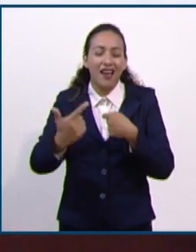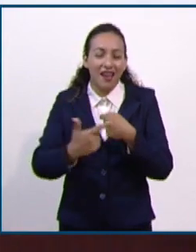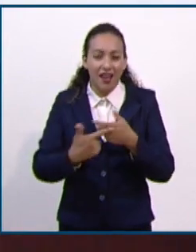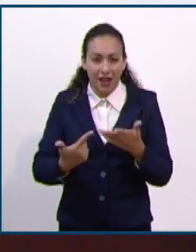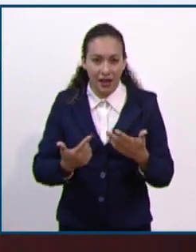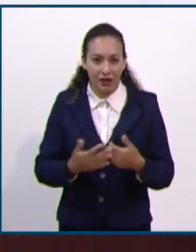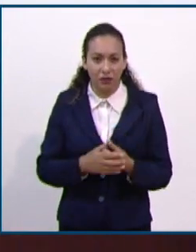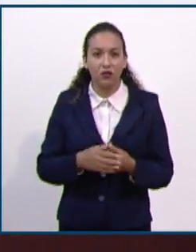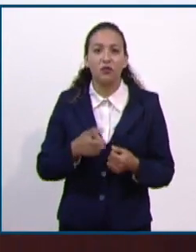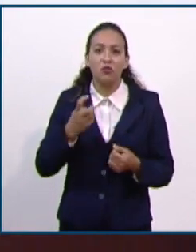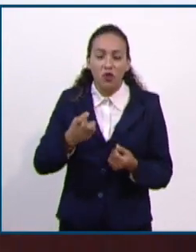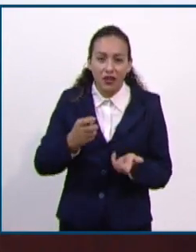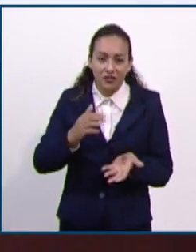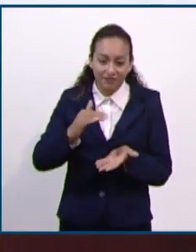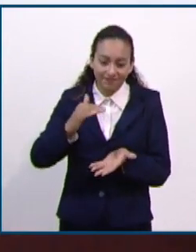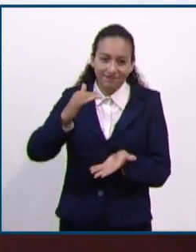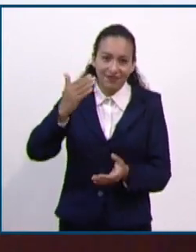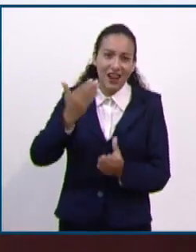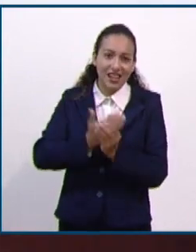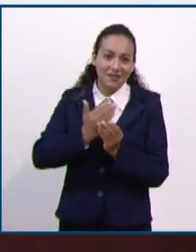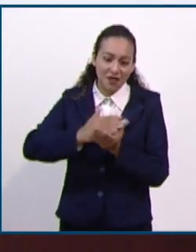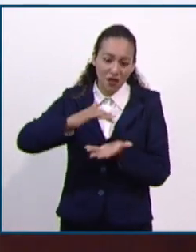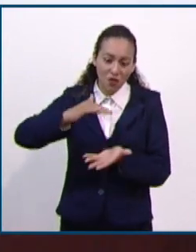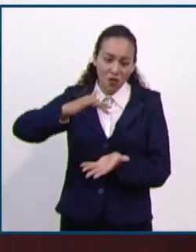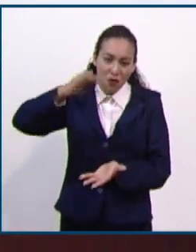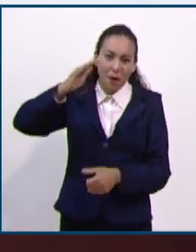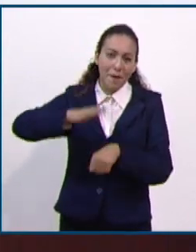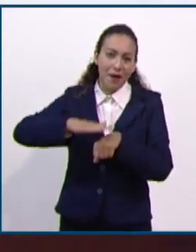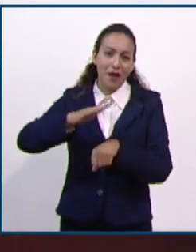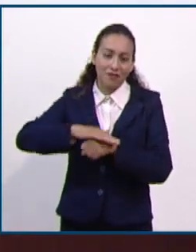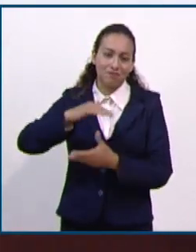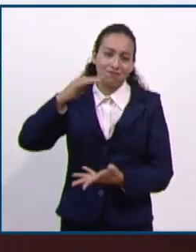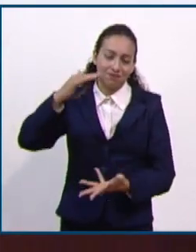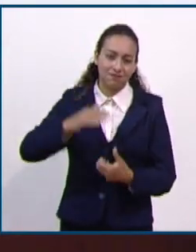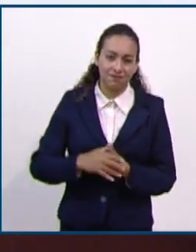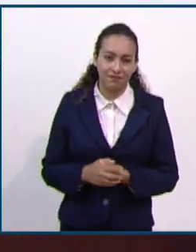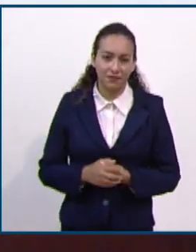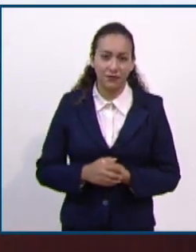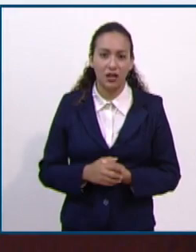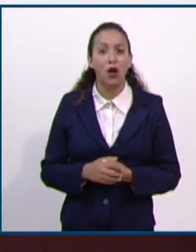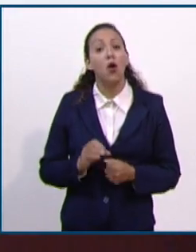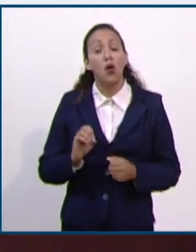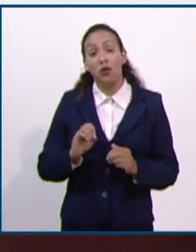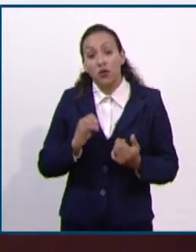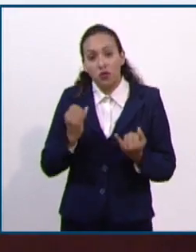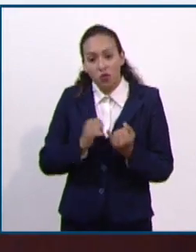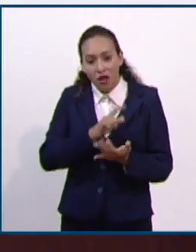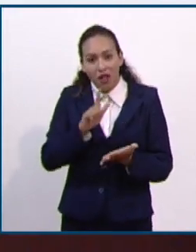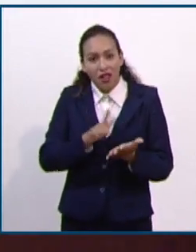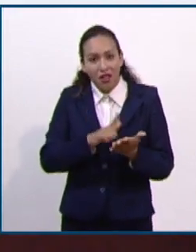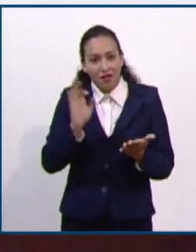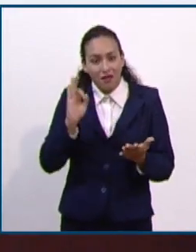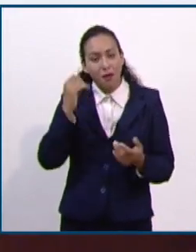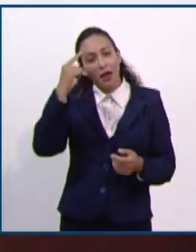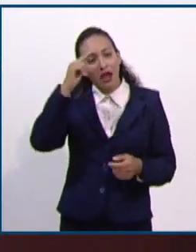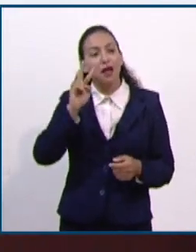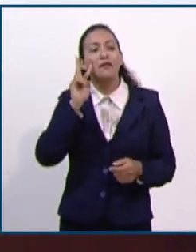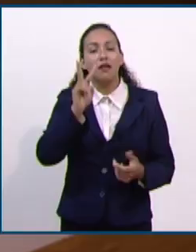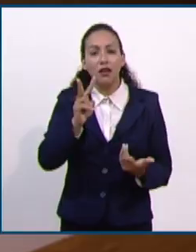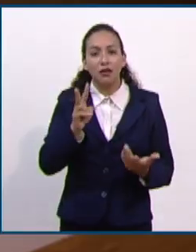que estamos careciendo debido a muchas razones, pero también por la aplicación de la Ley Federal de Austeridad